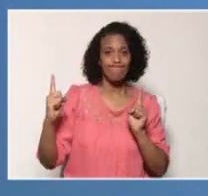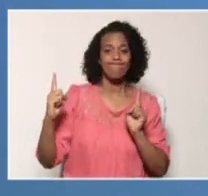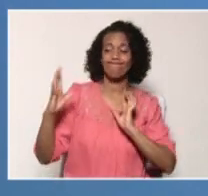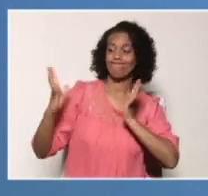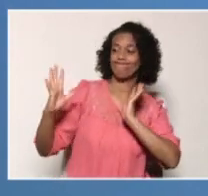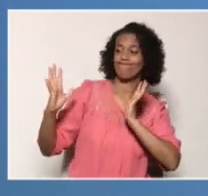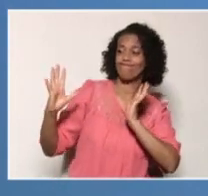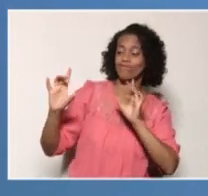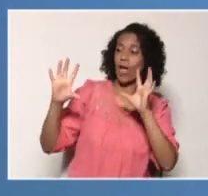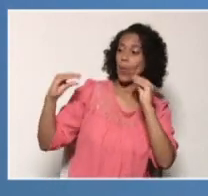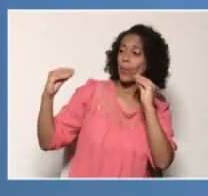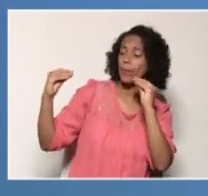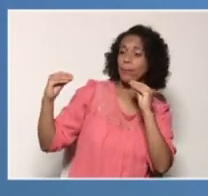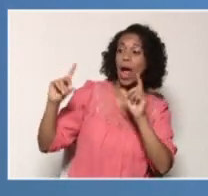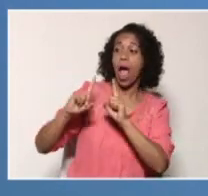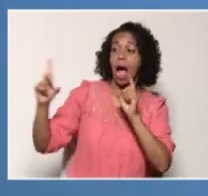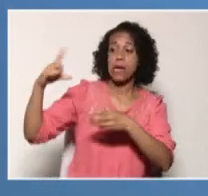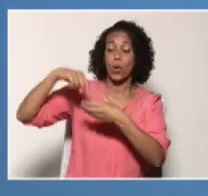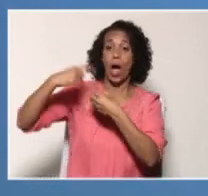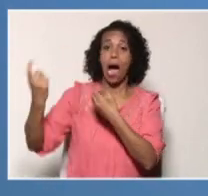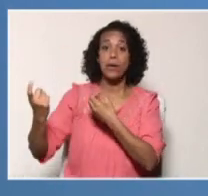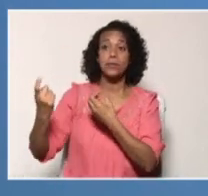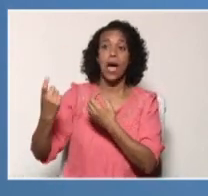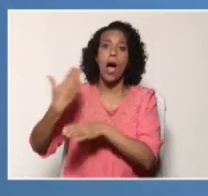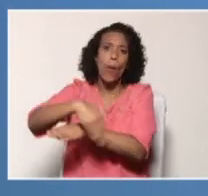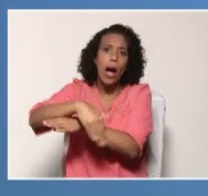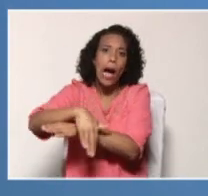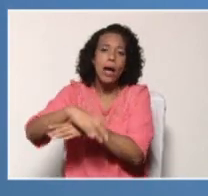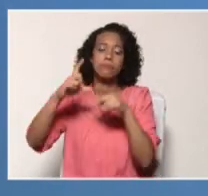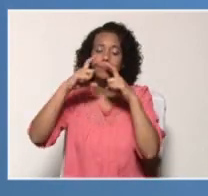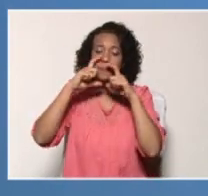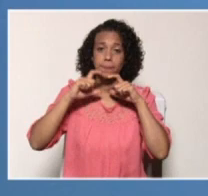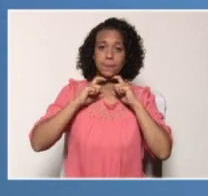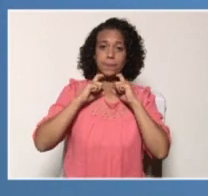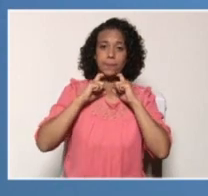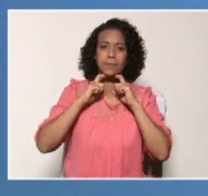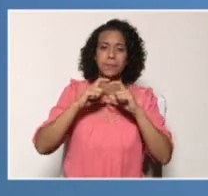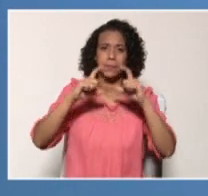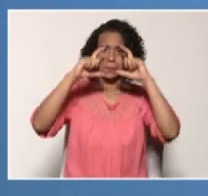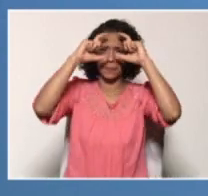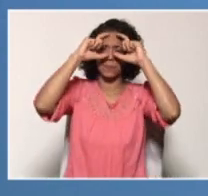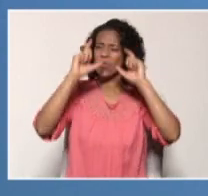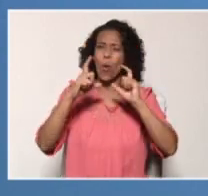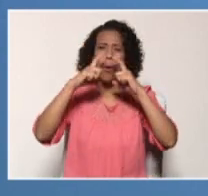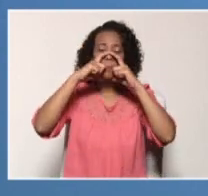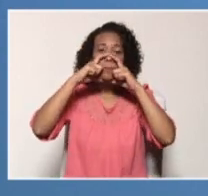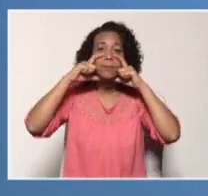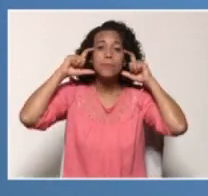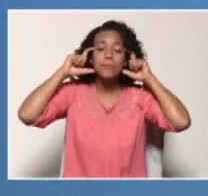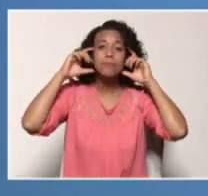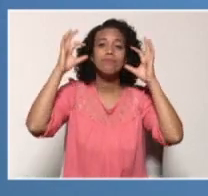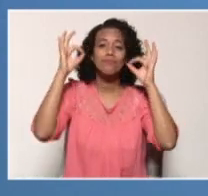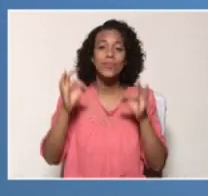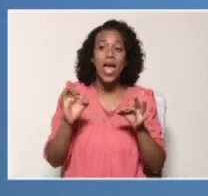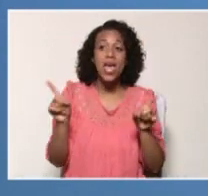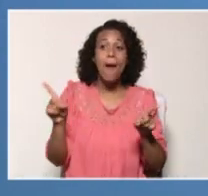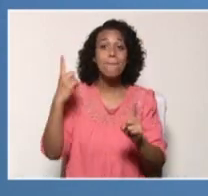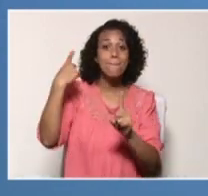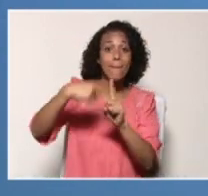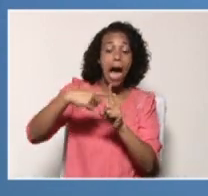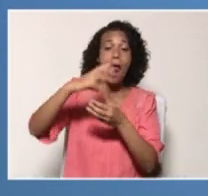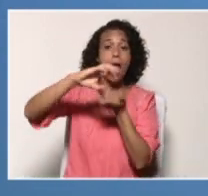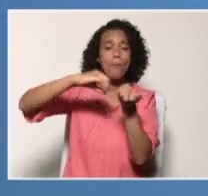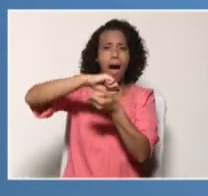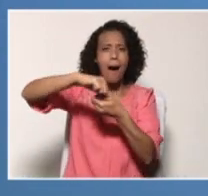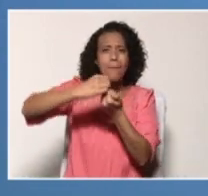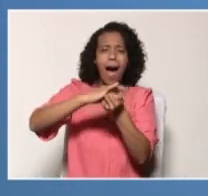en caso de que salgan de casa y si van a salir, por favor, usen el tapaboca de manera correcta, así como lavarse las manos una y